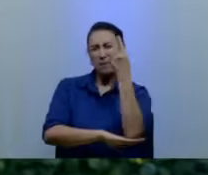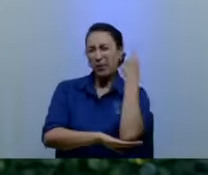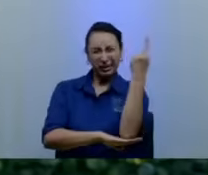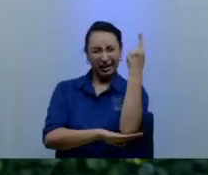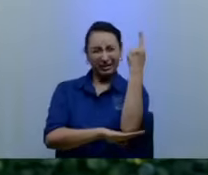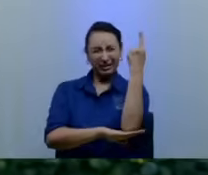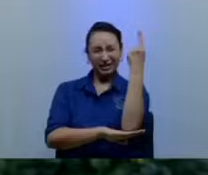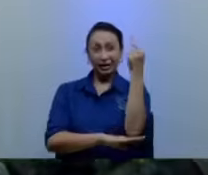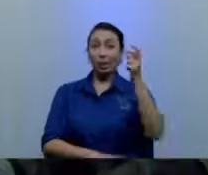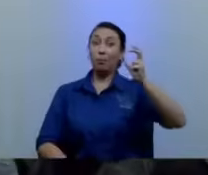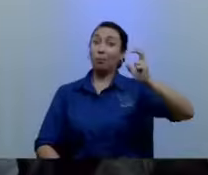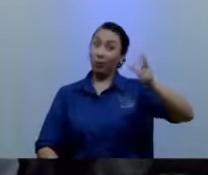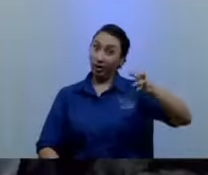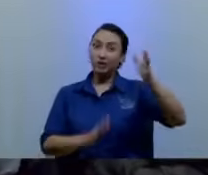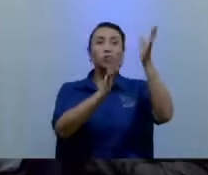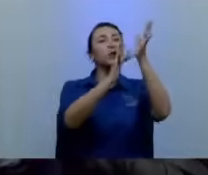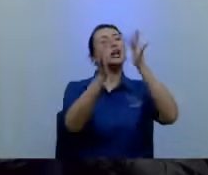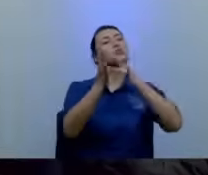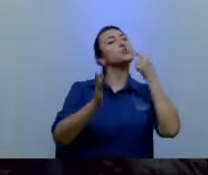Jesús dijo,